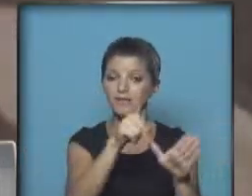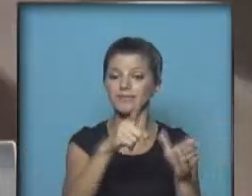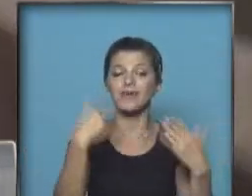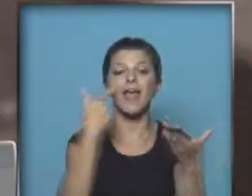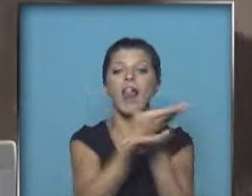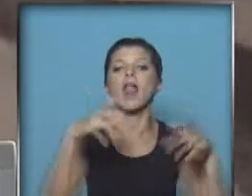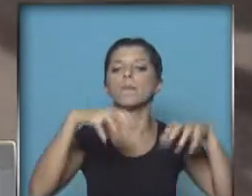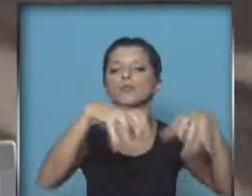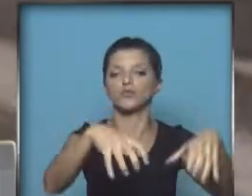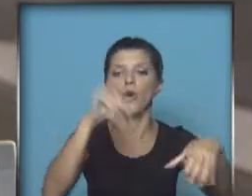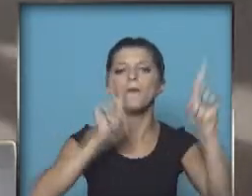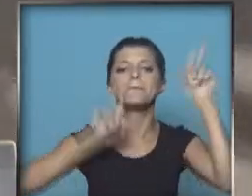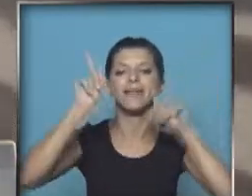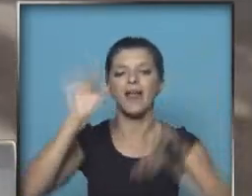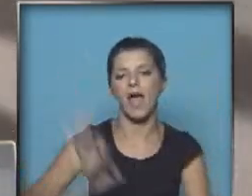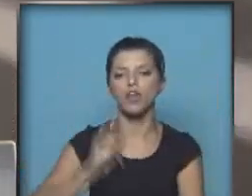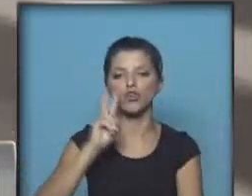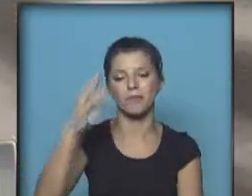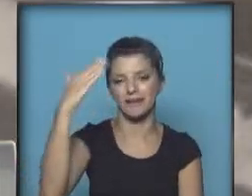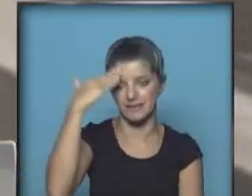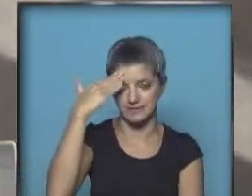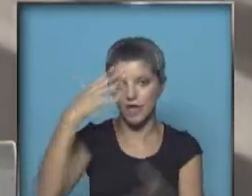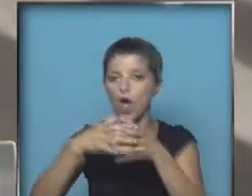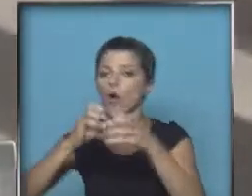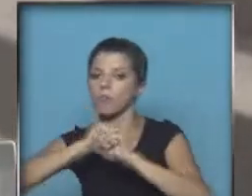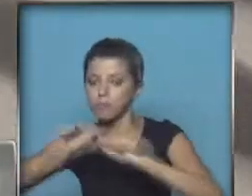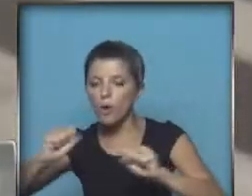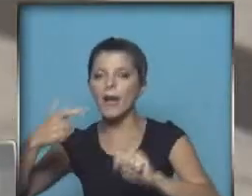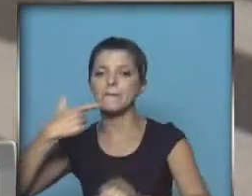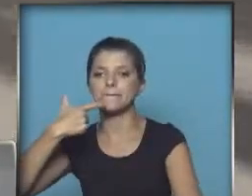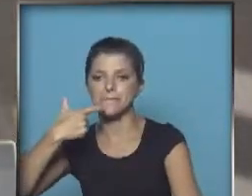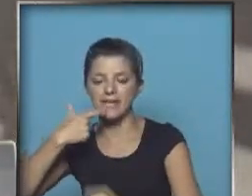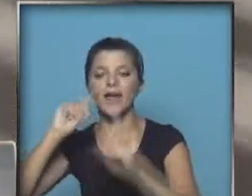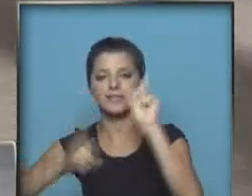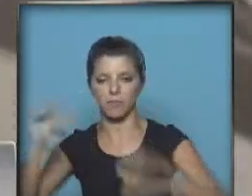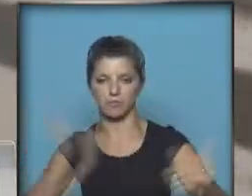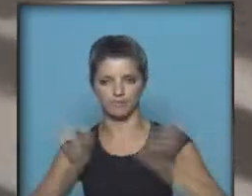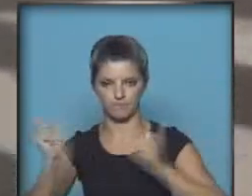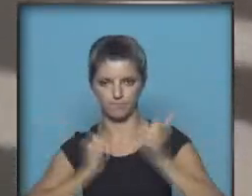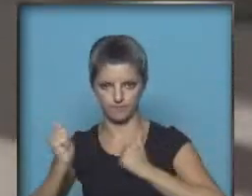Milán 2015 con bombas Molotov, piedras y corridas.